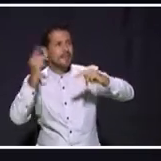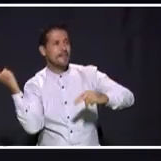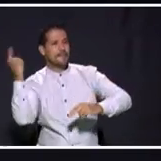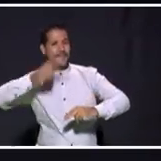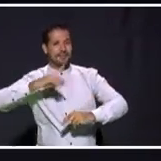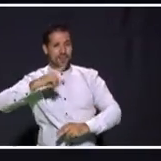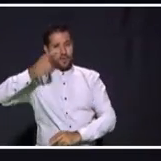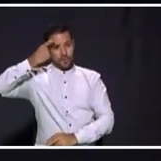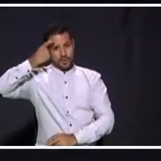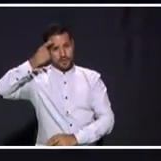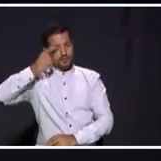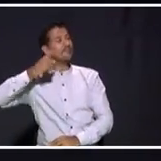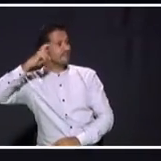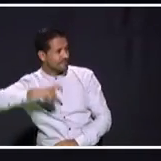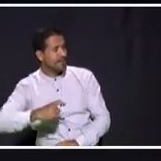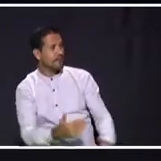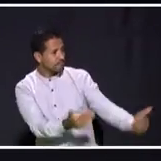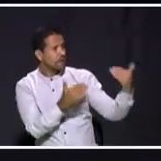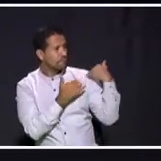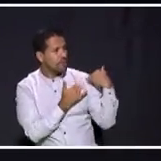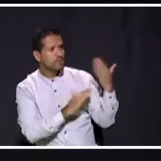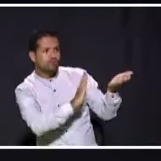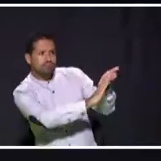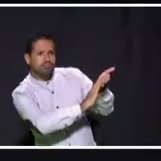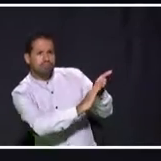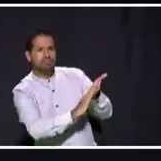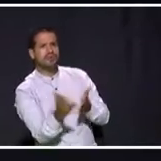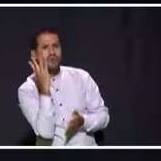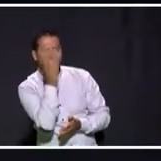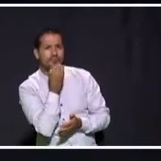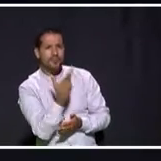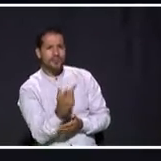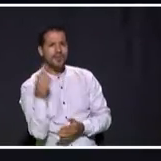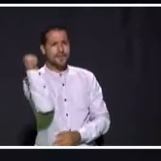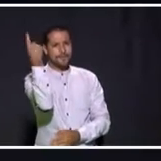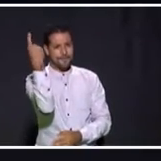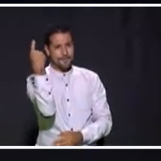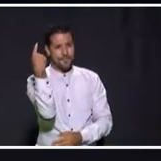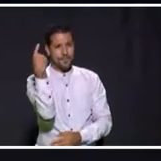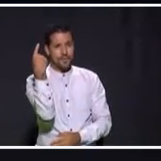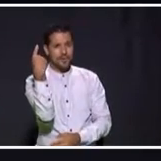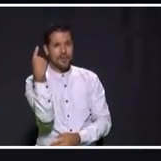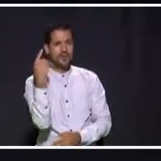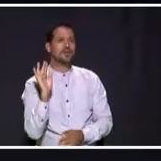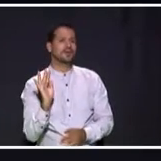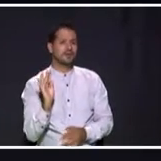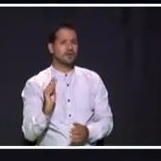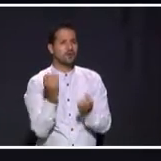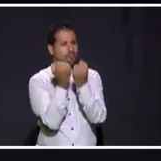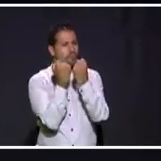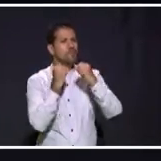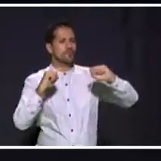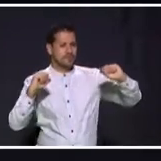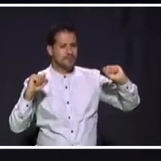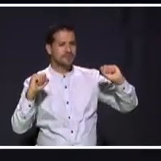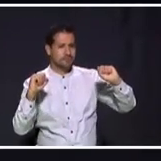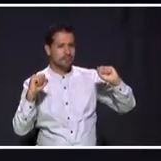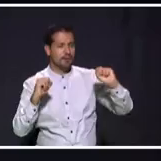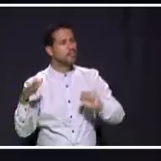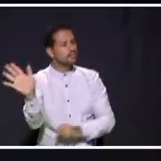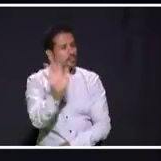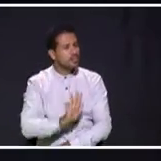que tenía que responder por los parques educativos porque nosotros dejamos toda una política que ensamblamos lo municipal y también desde el